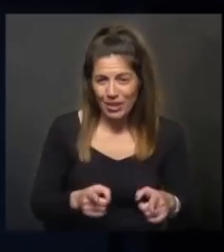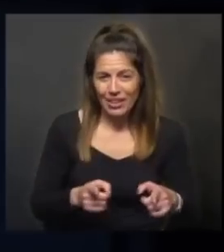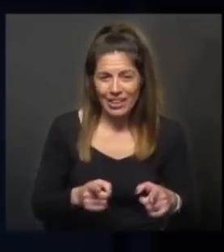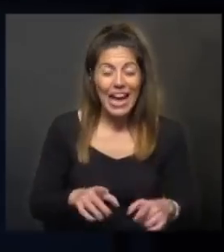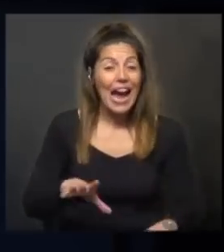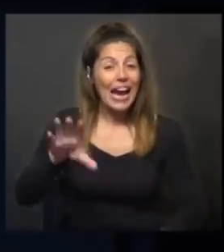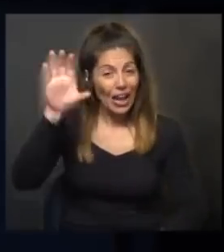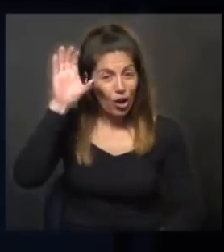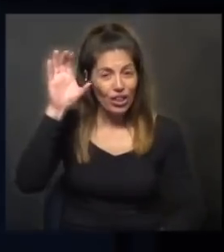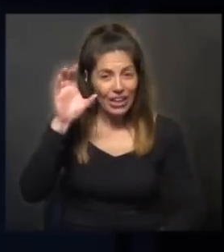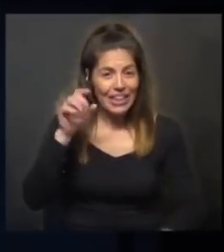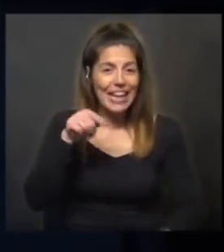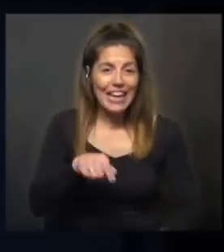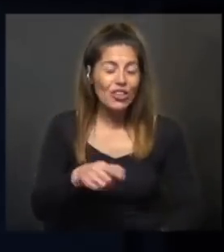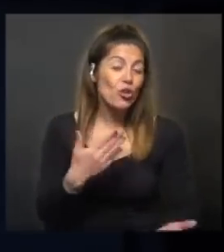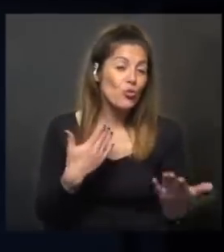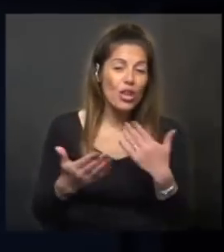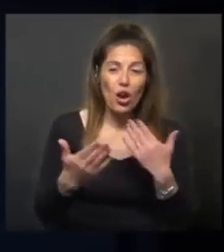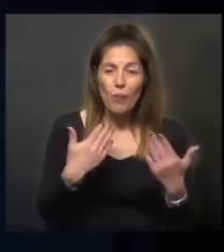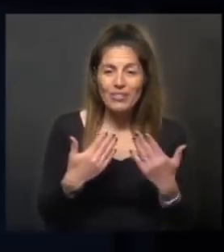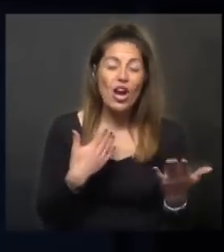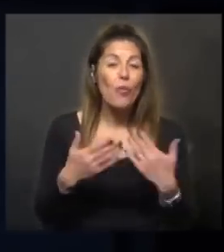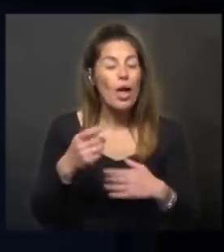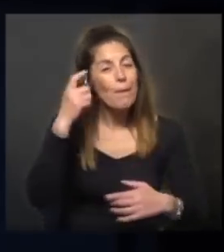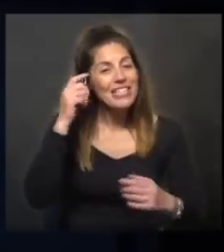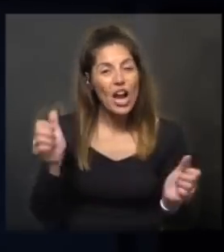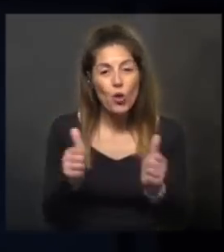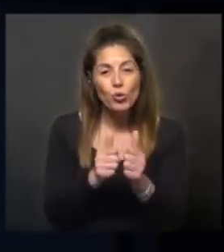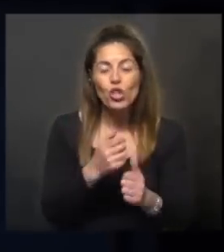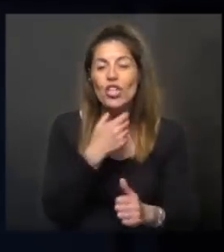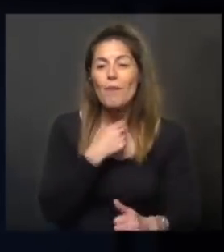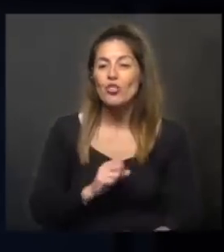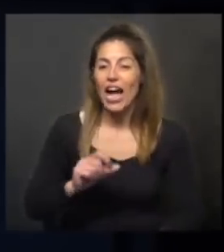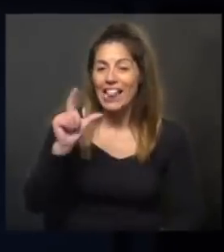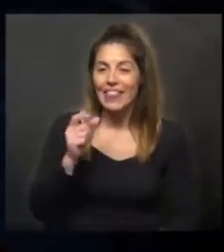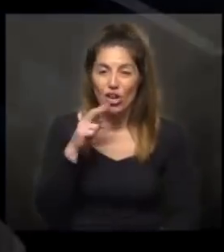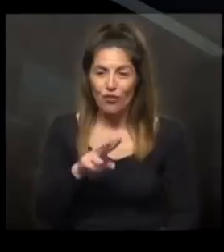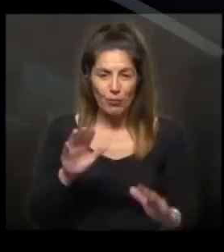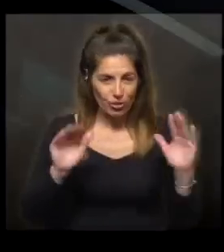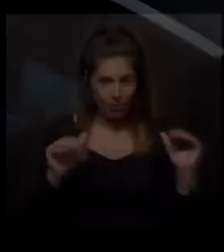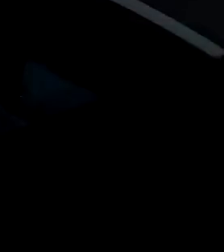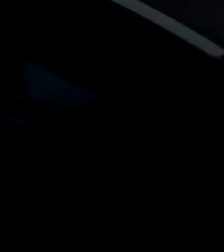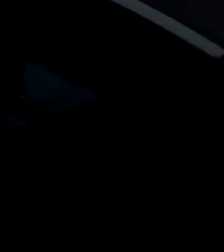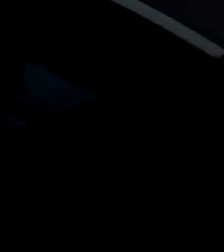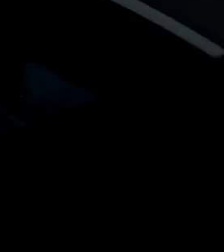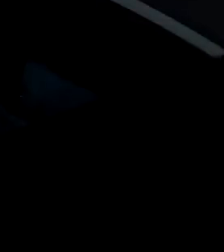recordarles que esto es una conversación y conversar es pensar juntos en voz alta hasta la próxima